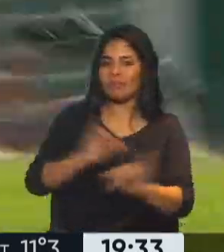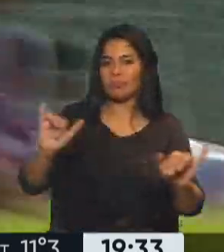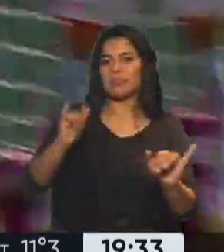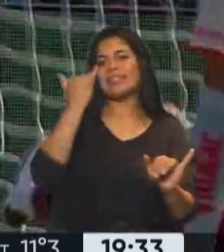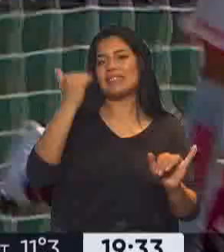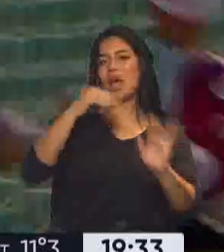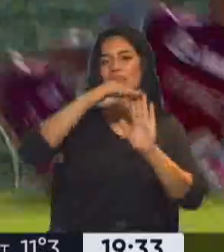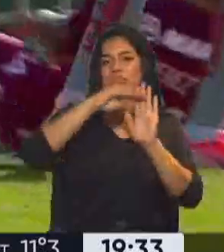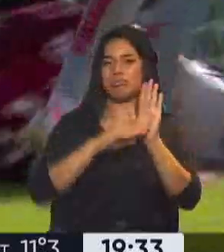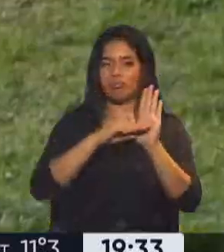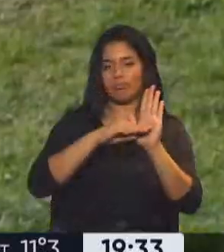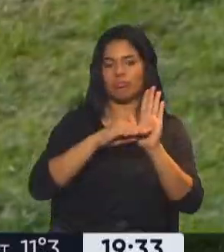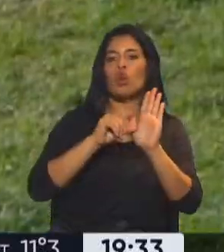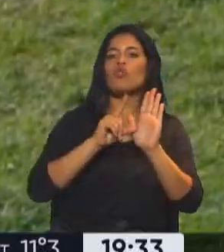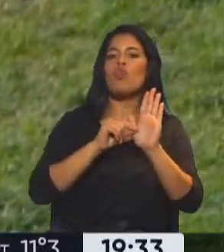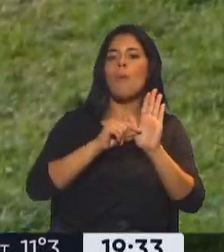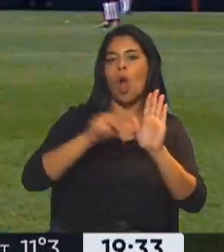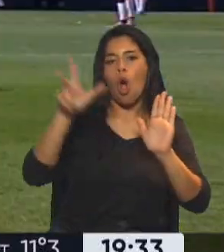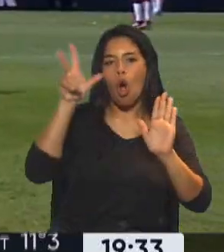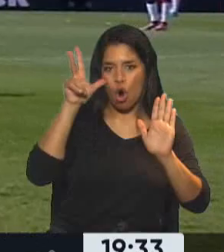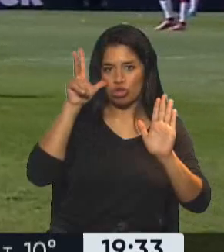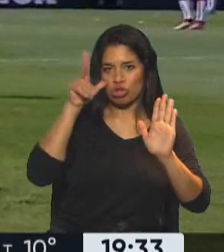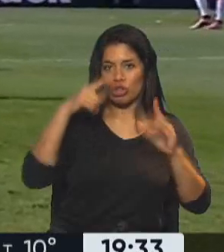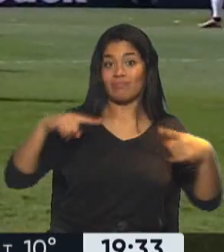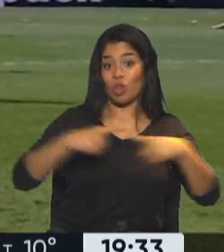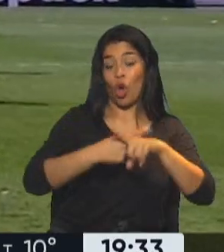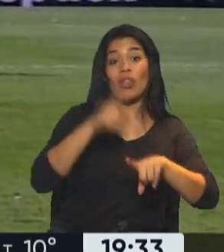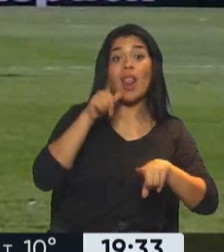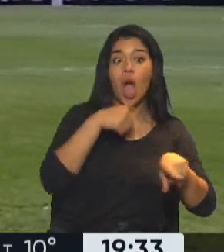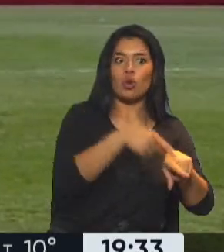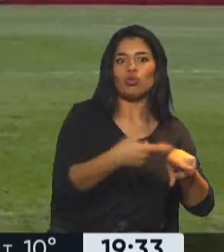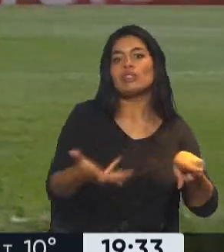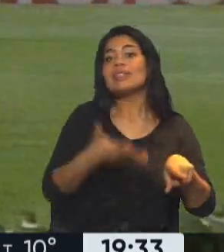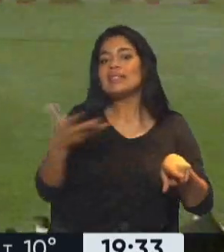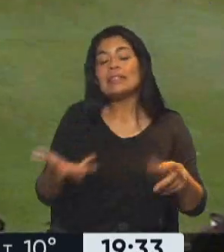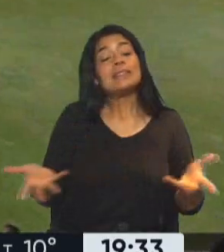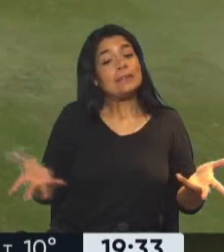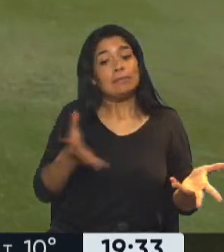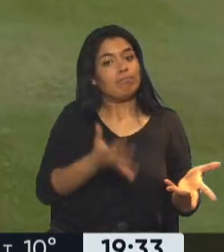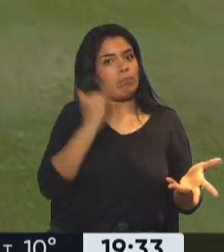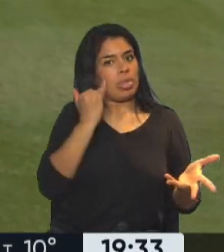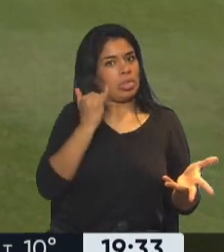octavo en la tabla de posiciones con un Lanús que tiene, lógicamente,